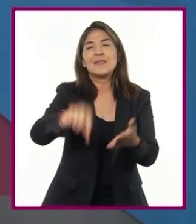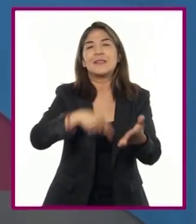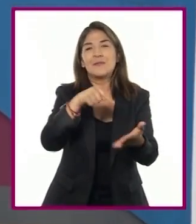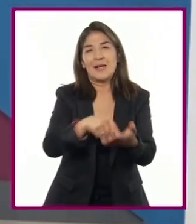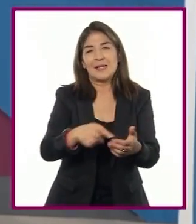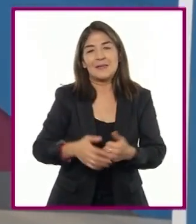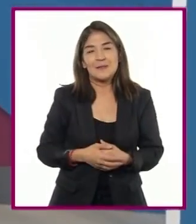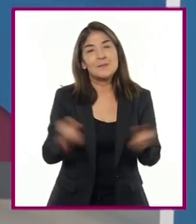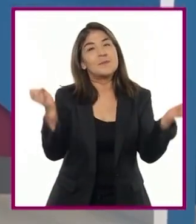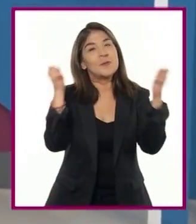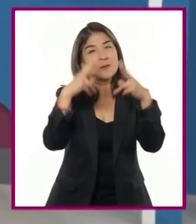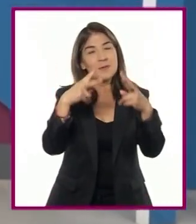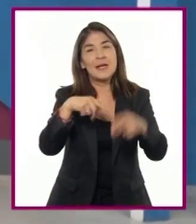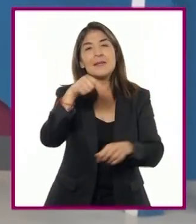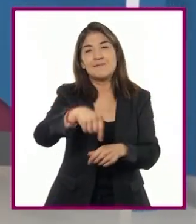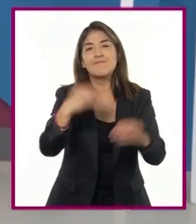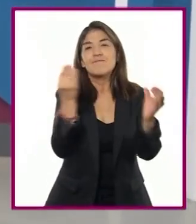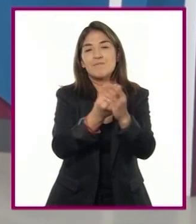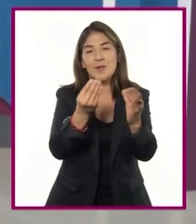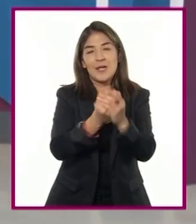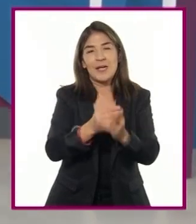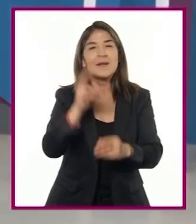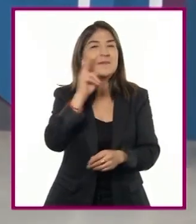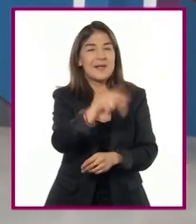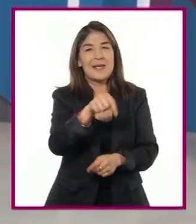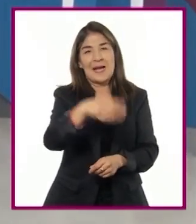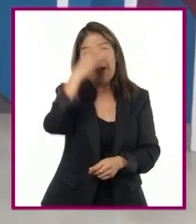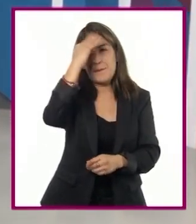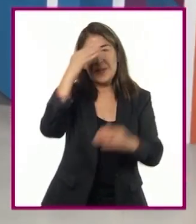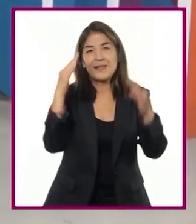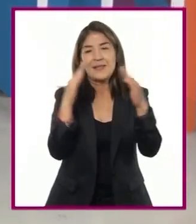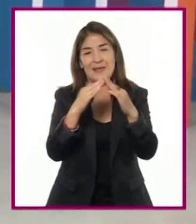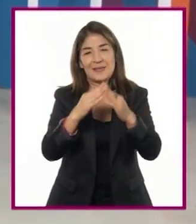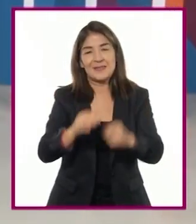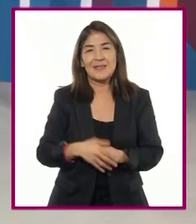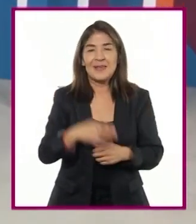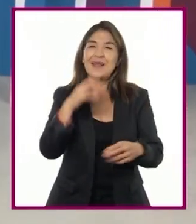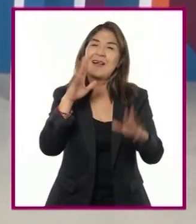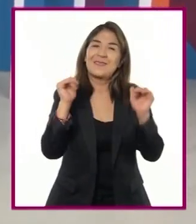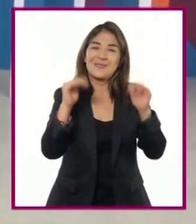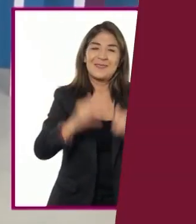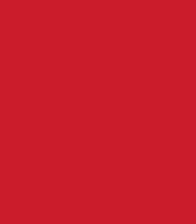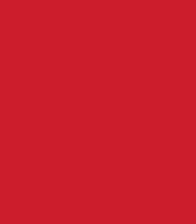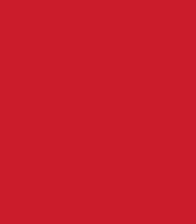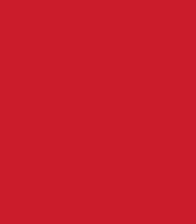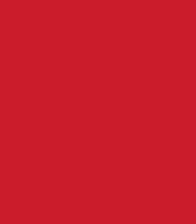Nos vemos en una próxima transmisión de Aprende en Casa. Hasta la próxima.